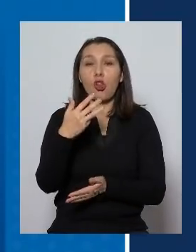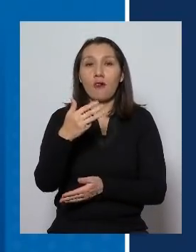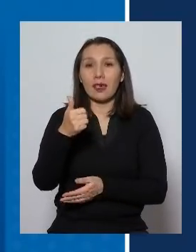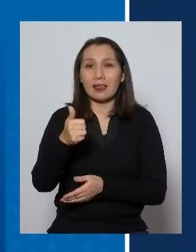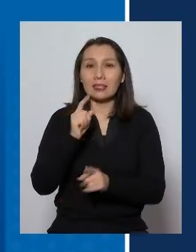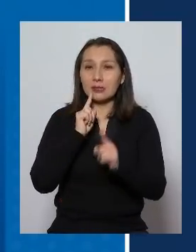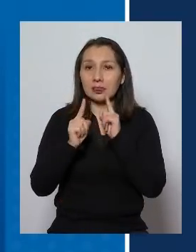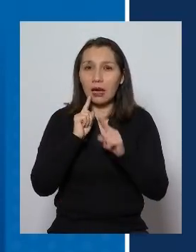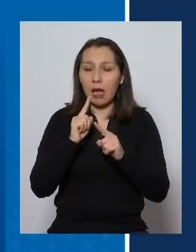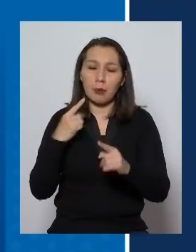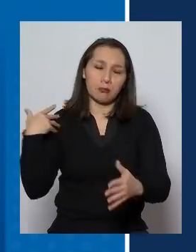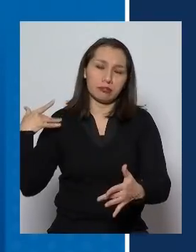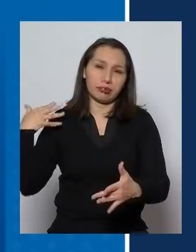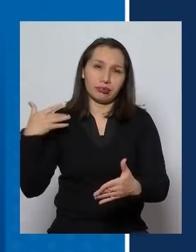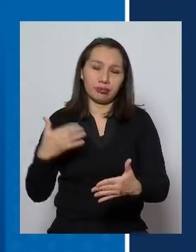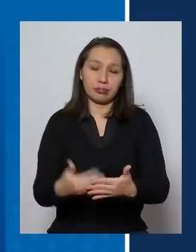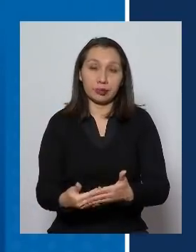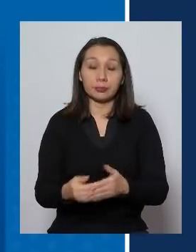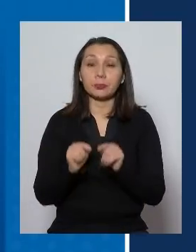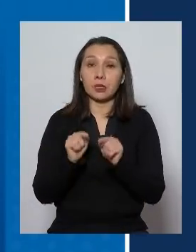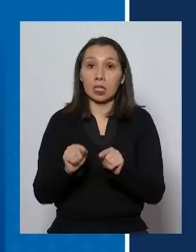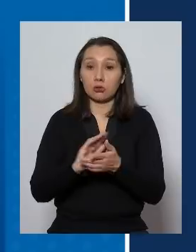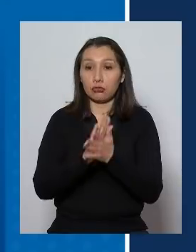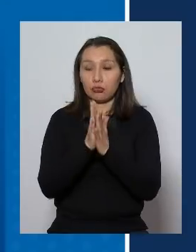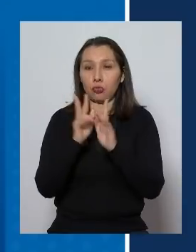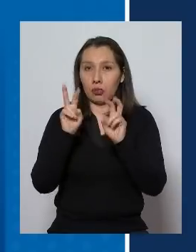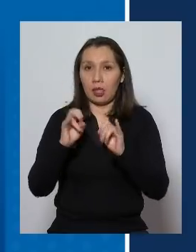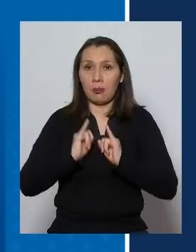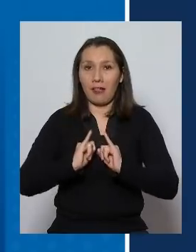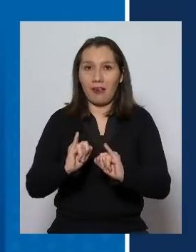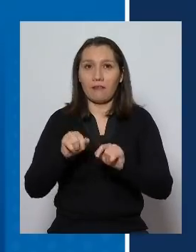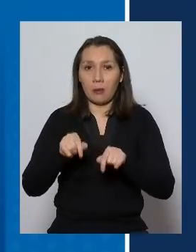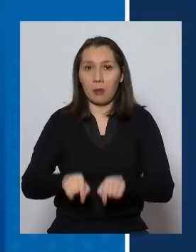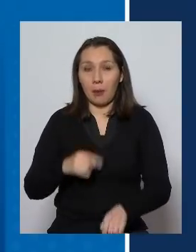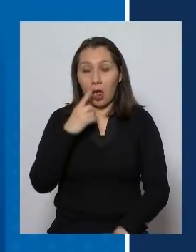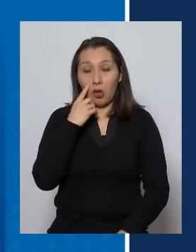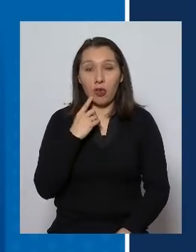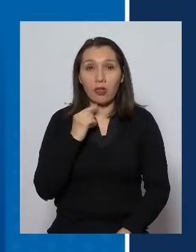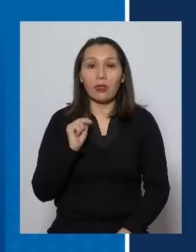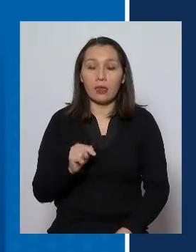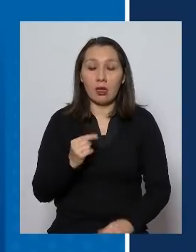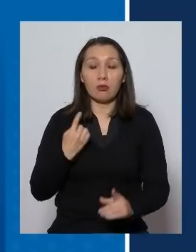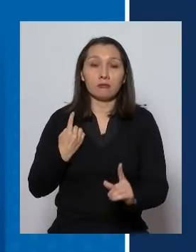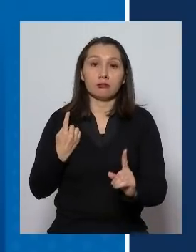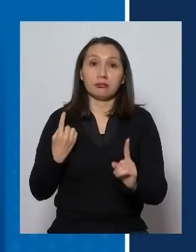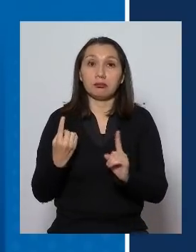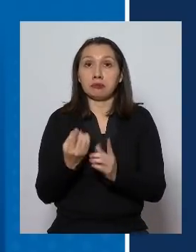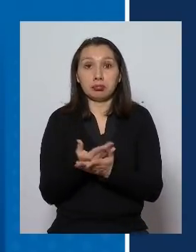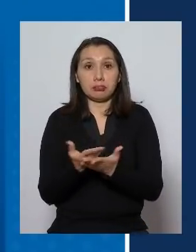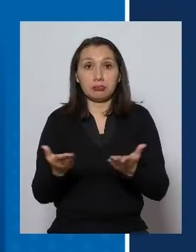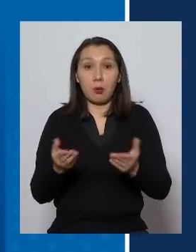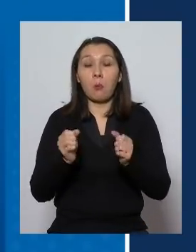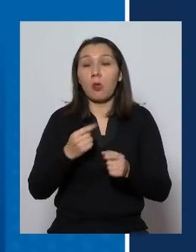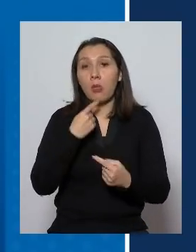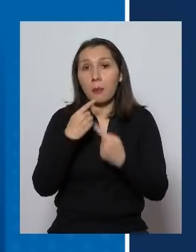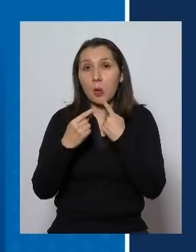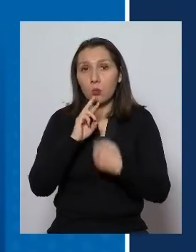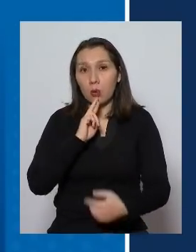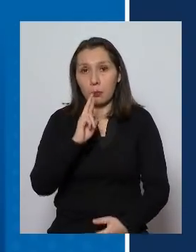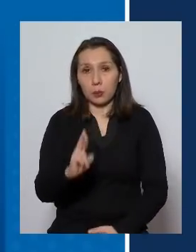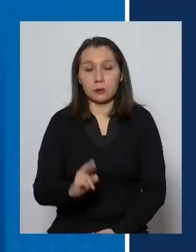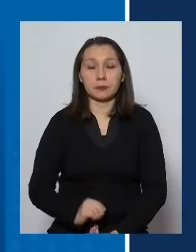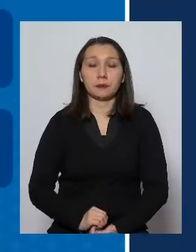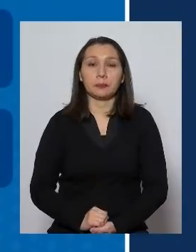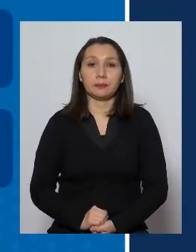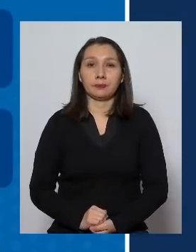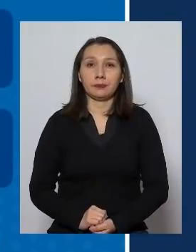442.096 exámenes. Eso es todo en cuanto a la cuenta del día de hoy. Cedo la palabra para poder responder sus preguntas.